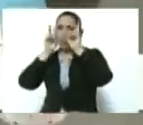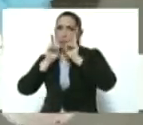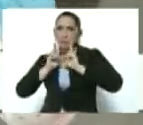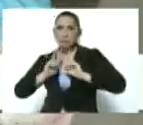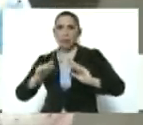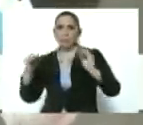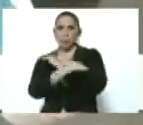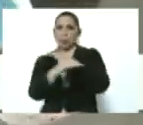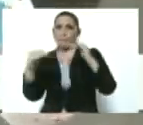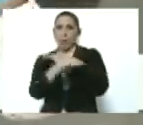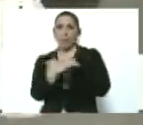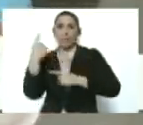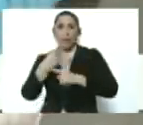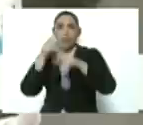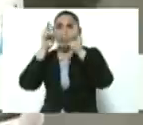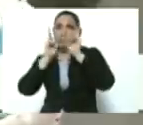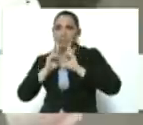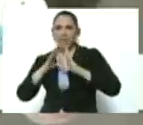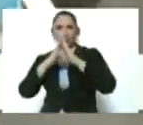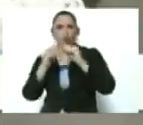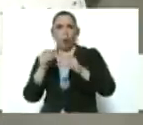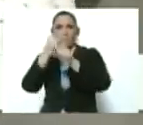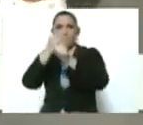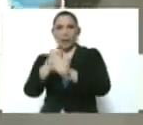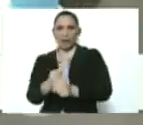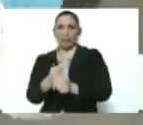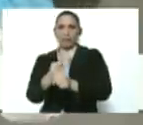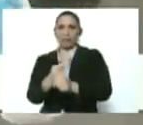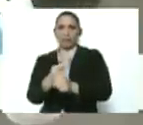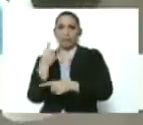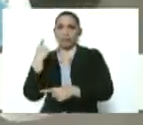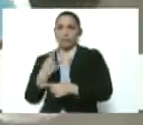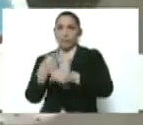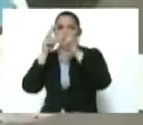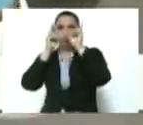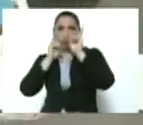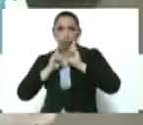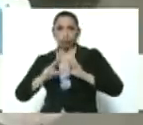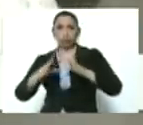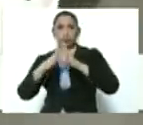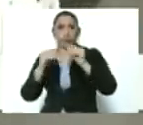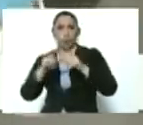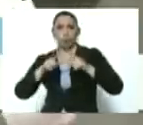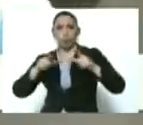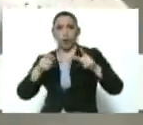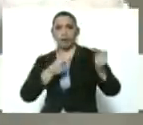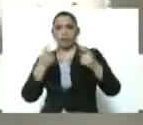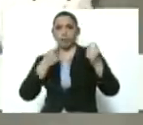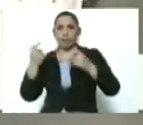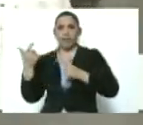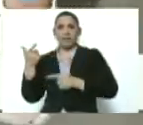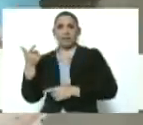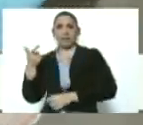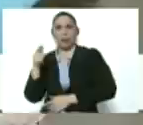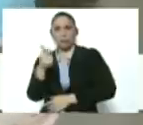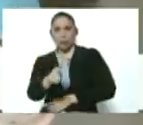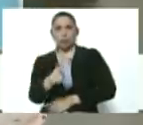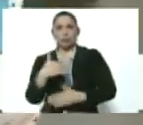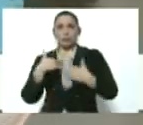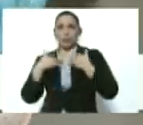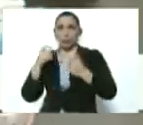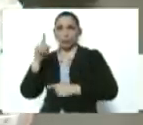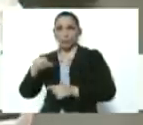tenemos que desinfectar todas las paradas tenemos que desinfectar todos los sitios de transporte de salud y los